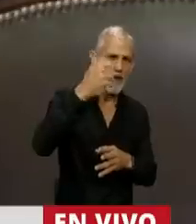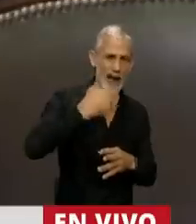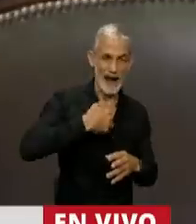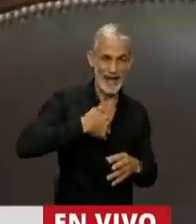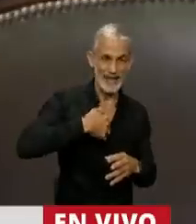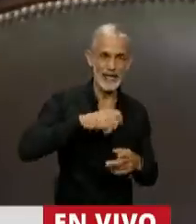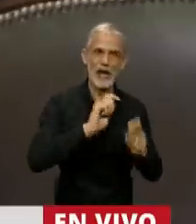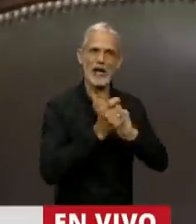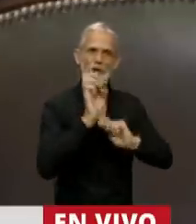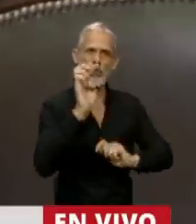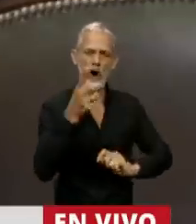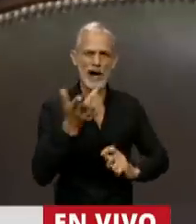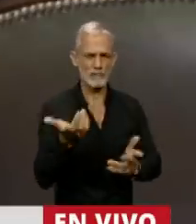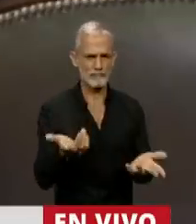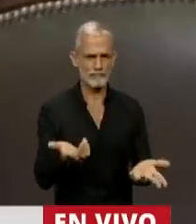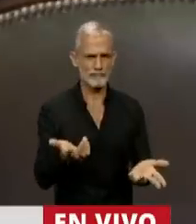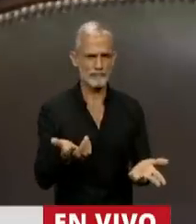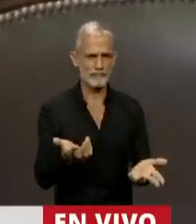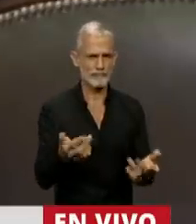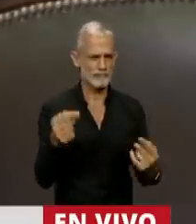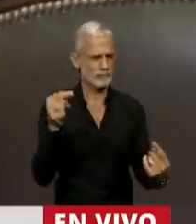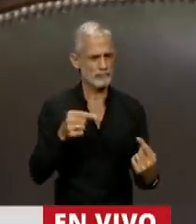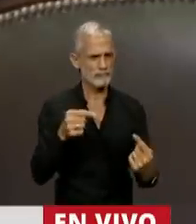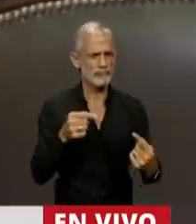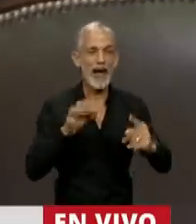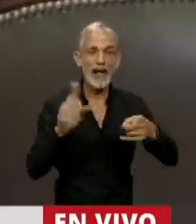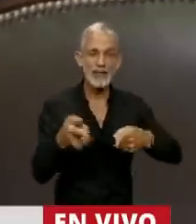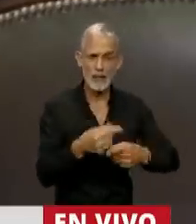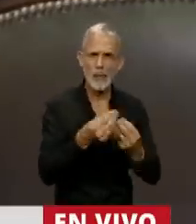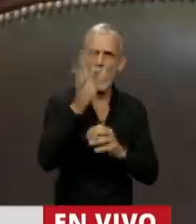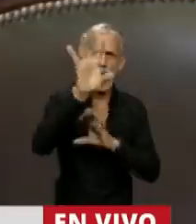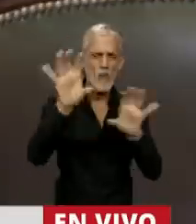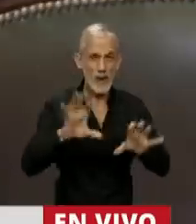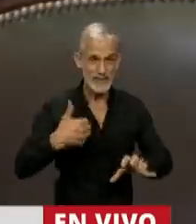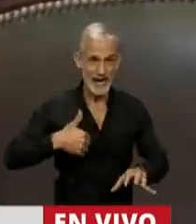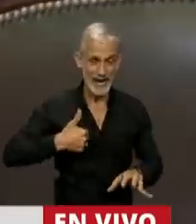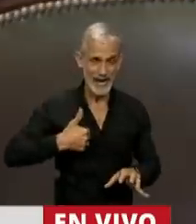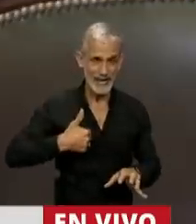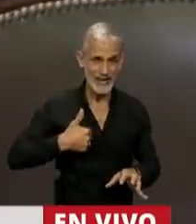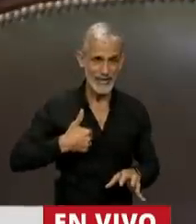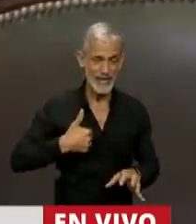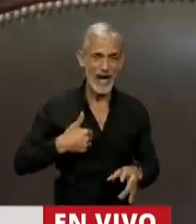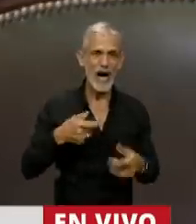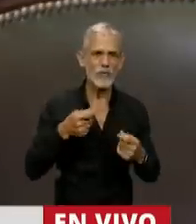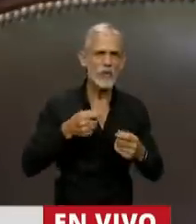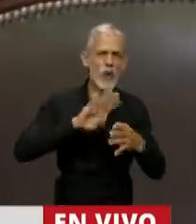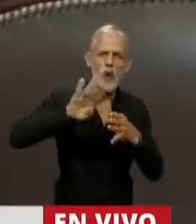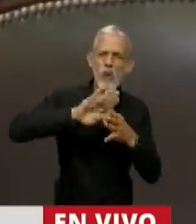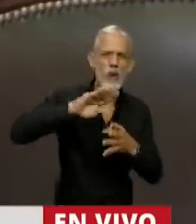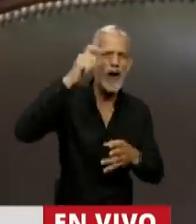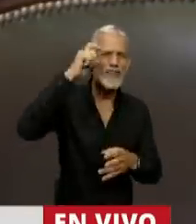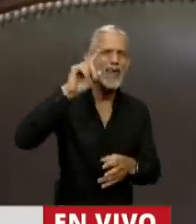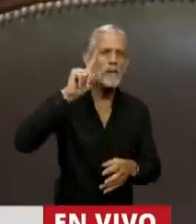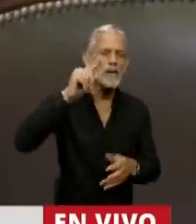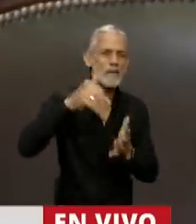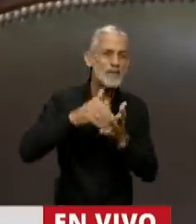Argentina. Y no solo eso, someten a muchas provincias de la Argentina a tomar más de 10 mil millones